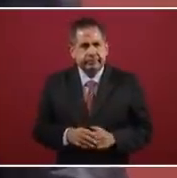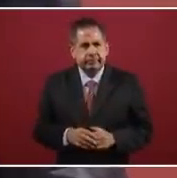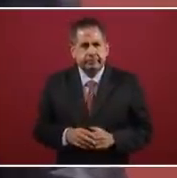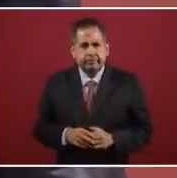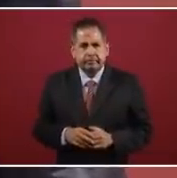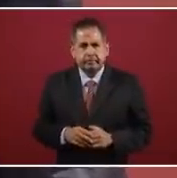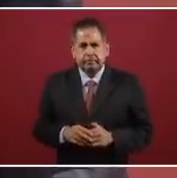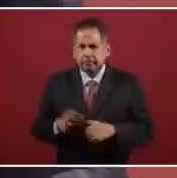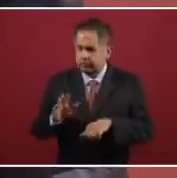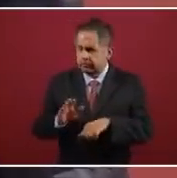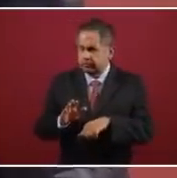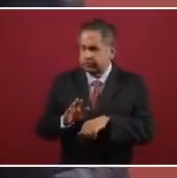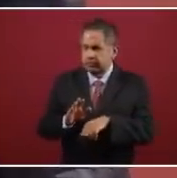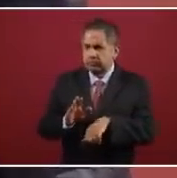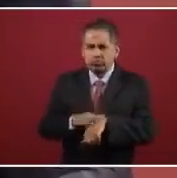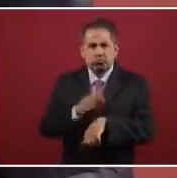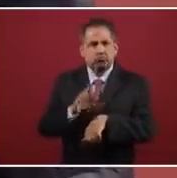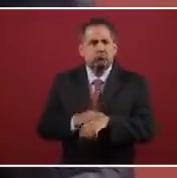califique